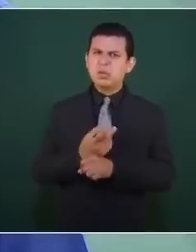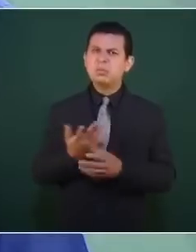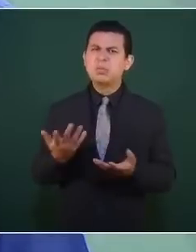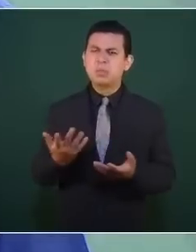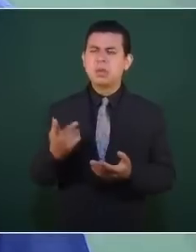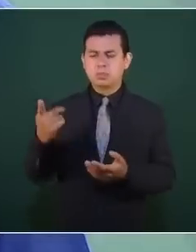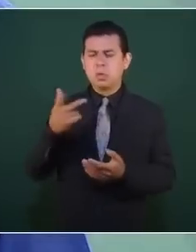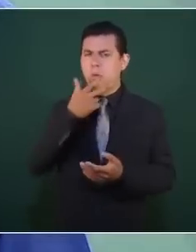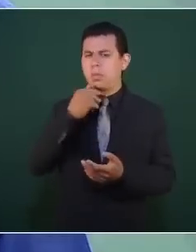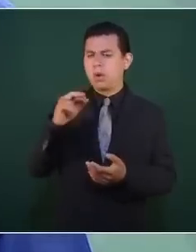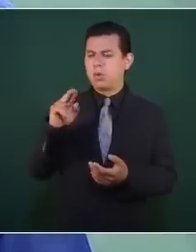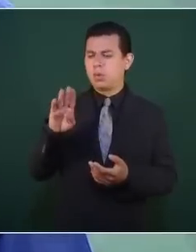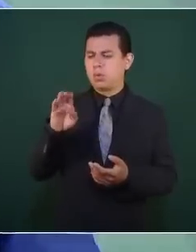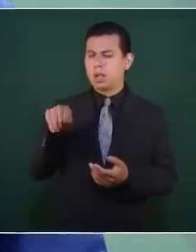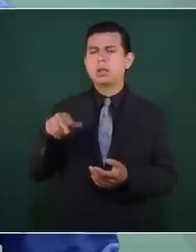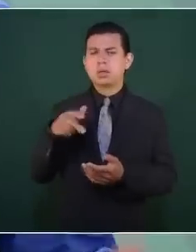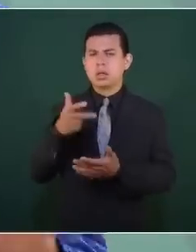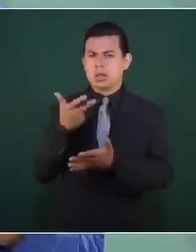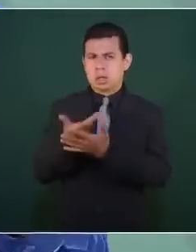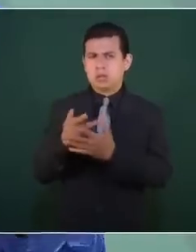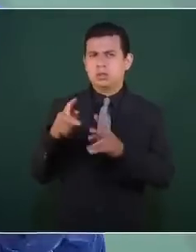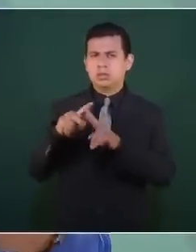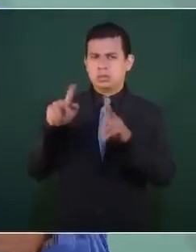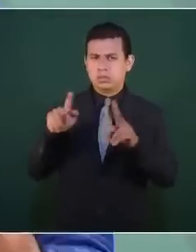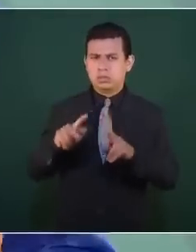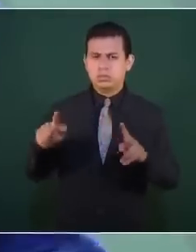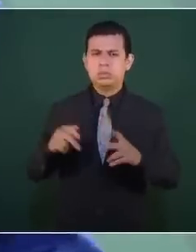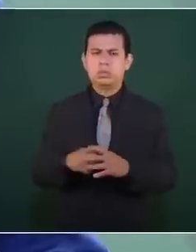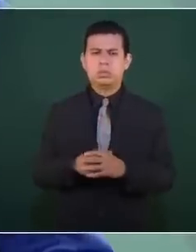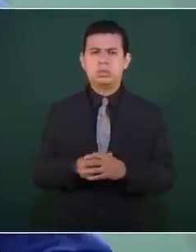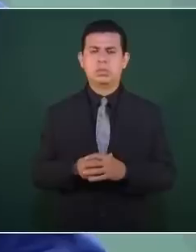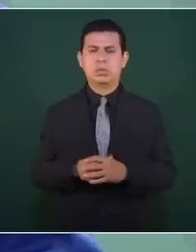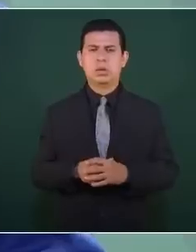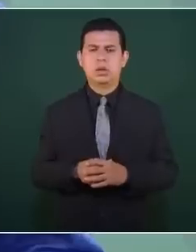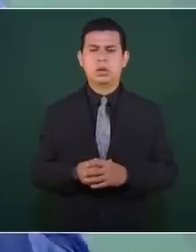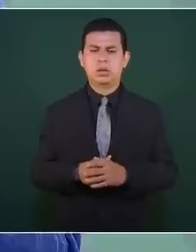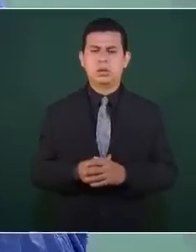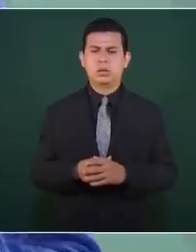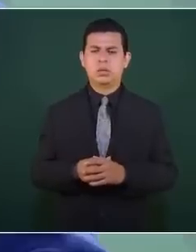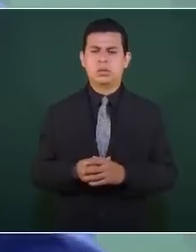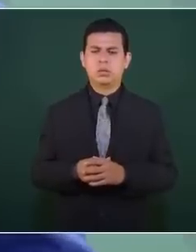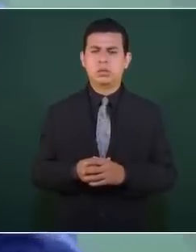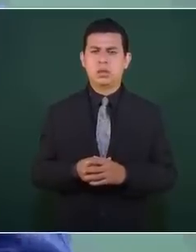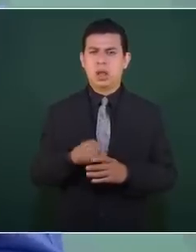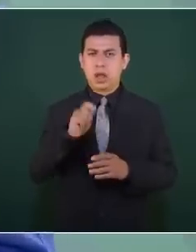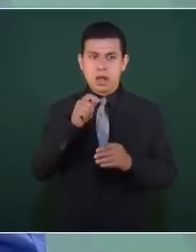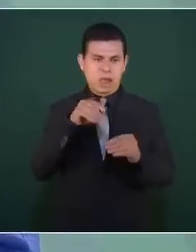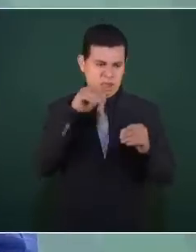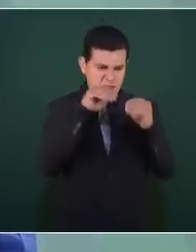descanse, que le fabricaron el delito